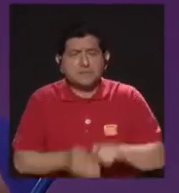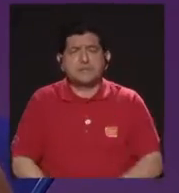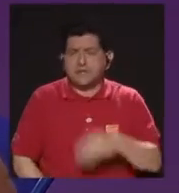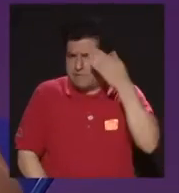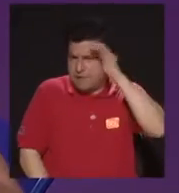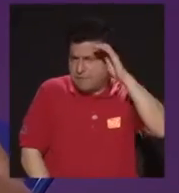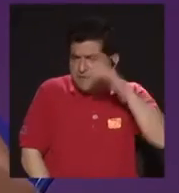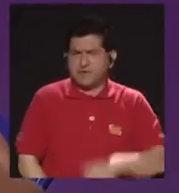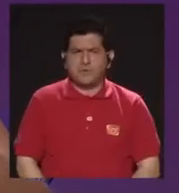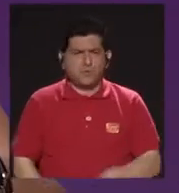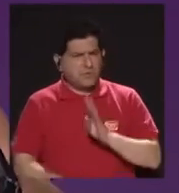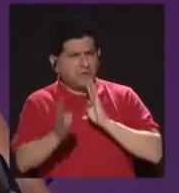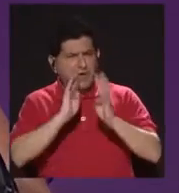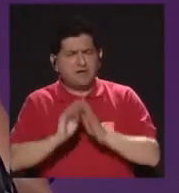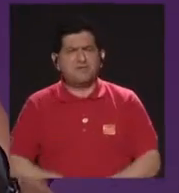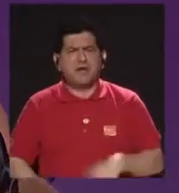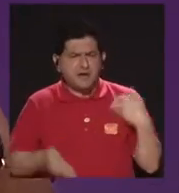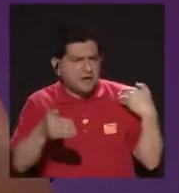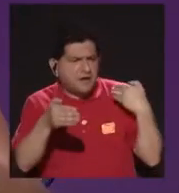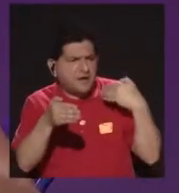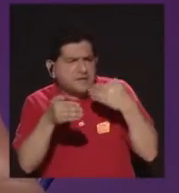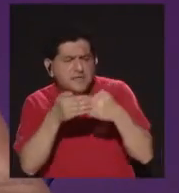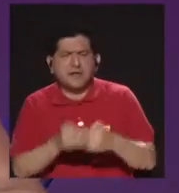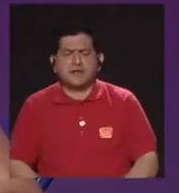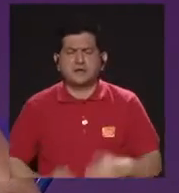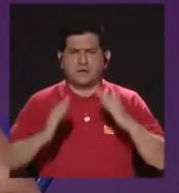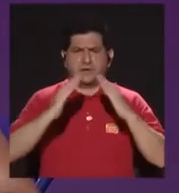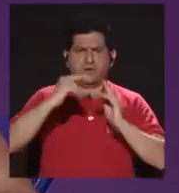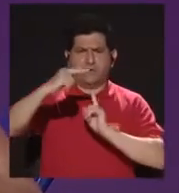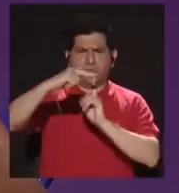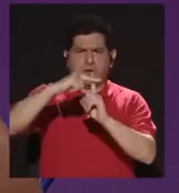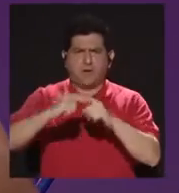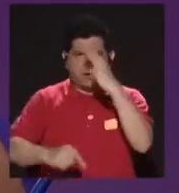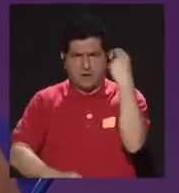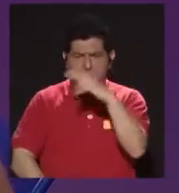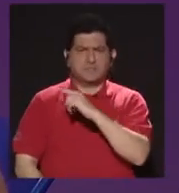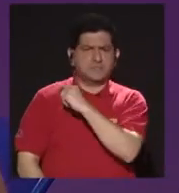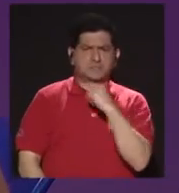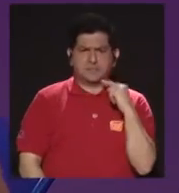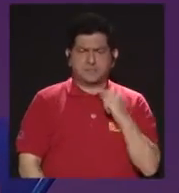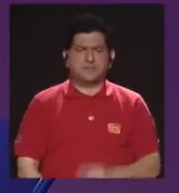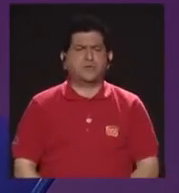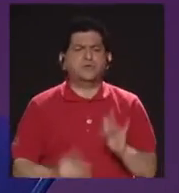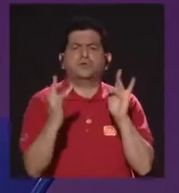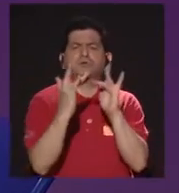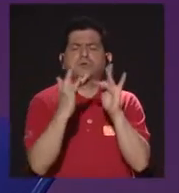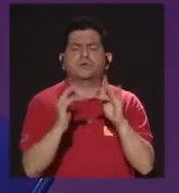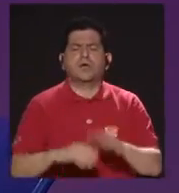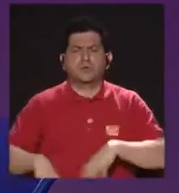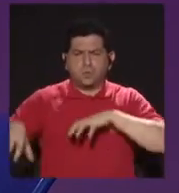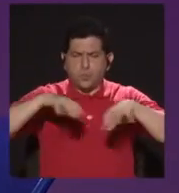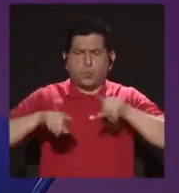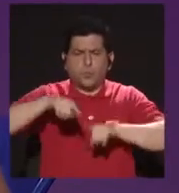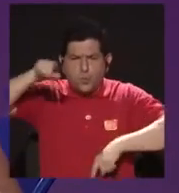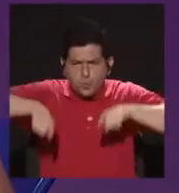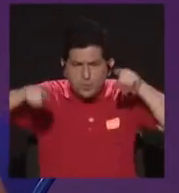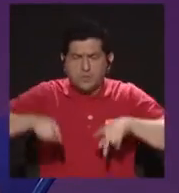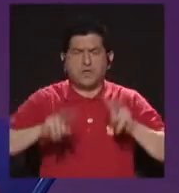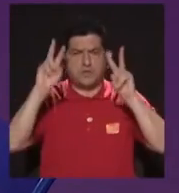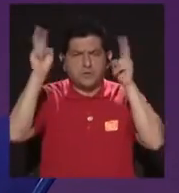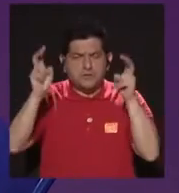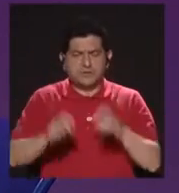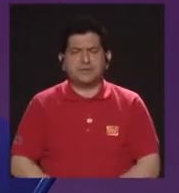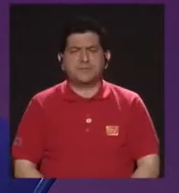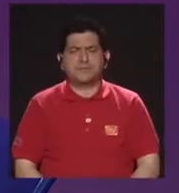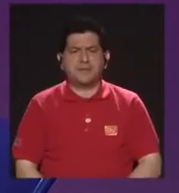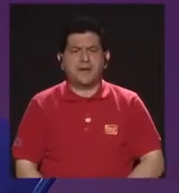facebook estamos hablando sobre los acercamientos que el clero de la iglesia católica está teniendo con el movimiento diversidad con el tema de diversidad